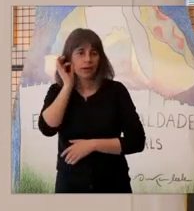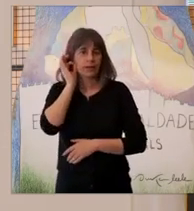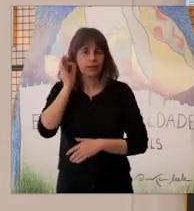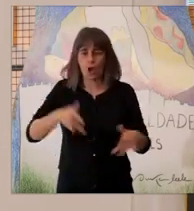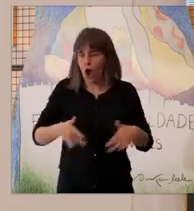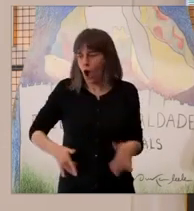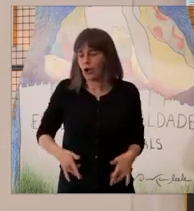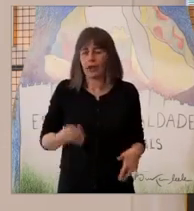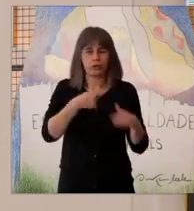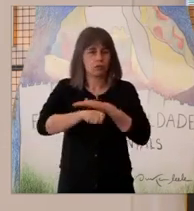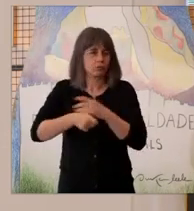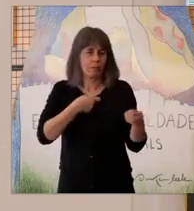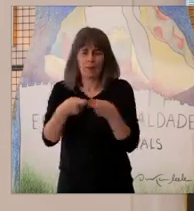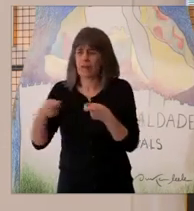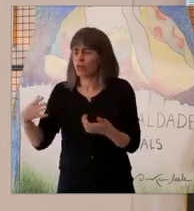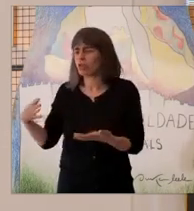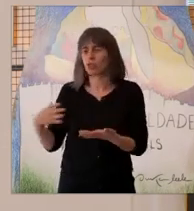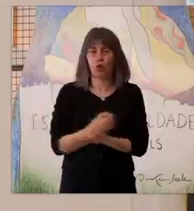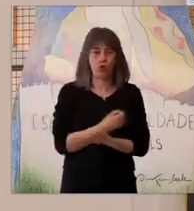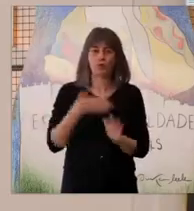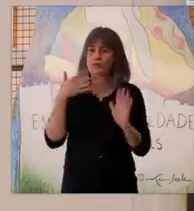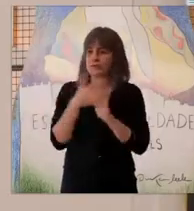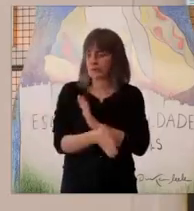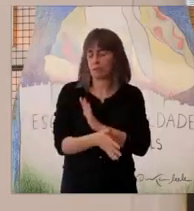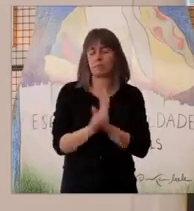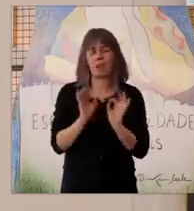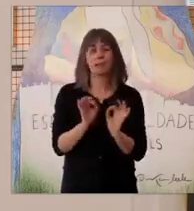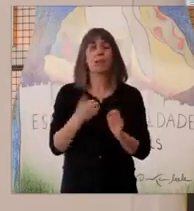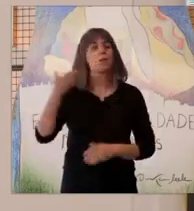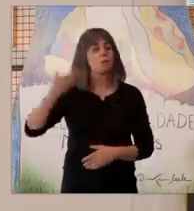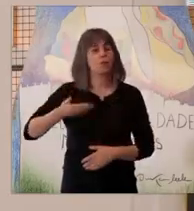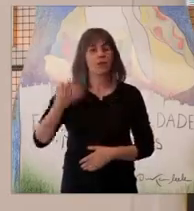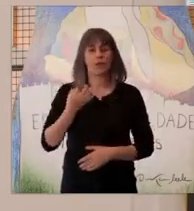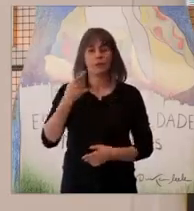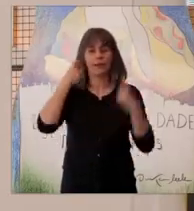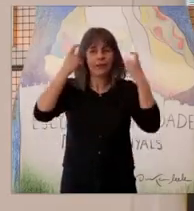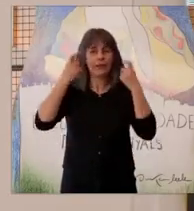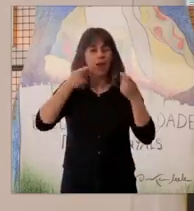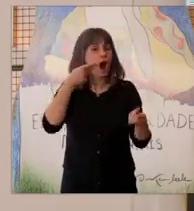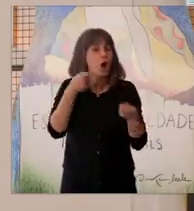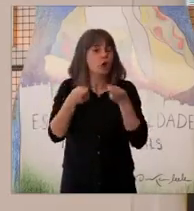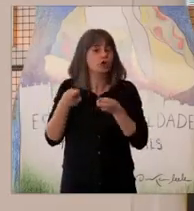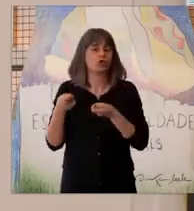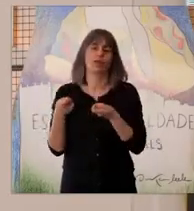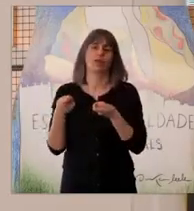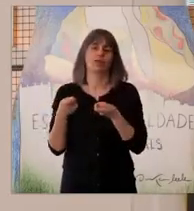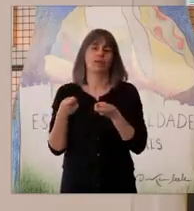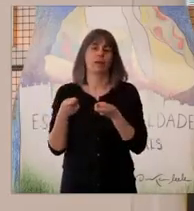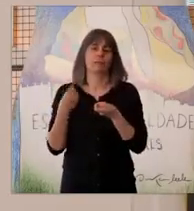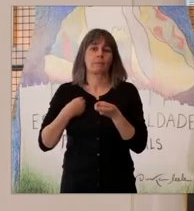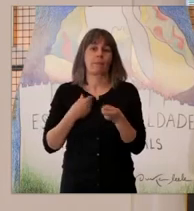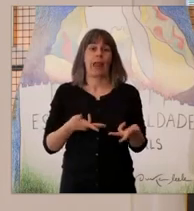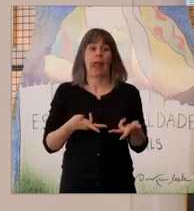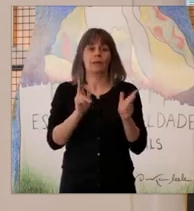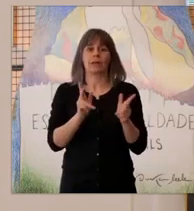mercantilización de todo siempre lo importante es tratar de controlarlo de la mejor manera posible sin inmiscuirse en las libertades